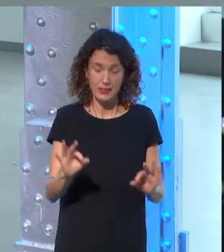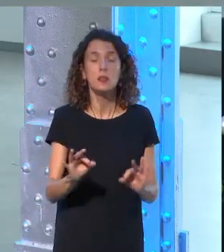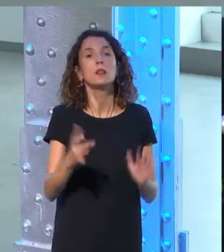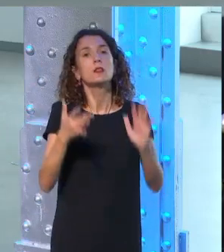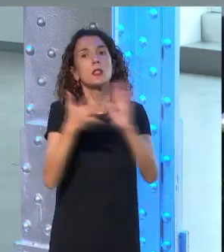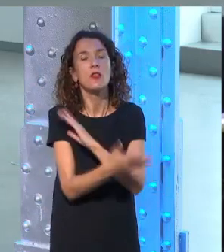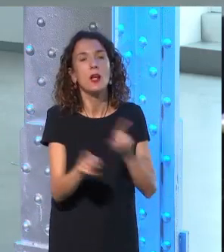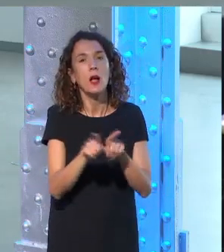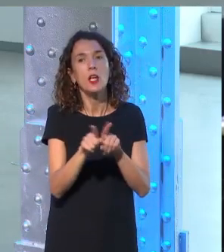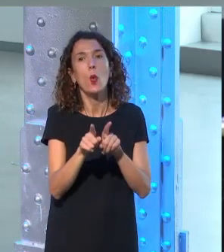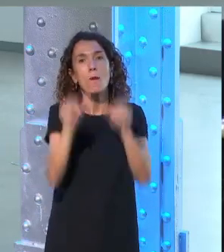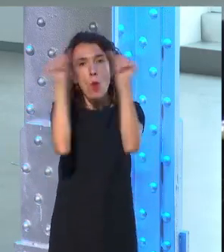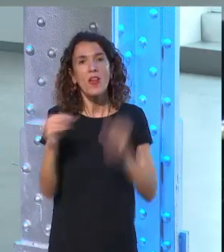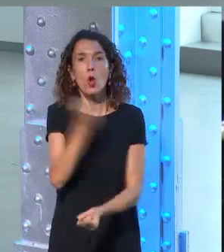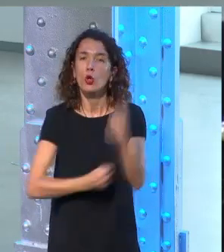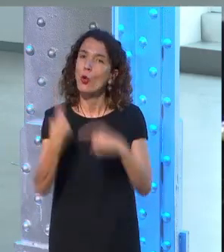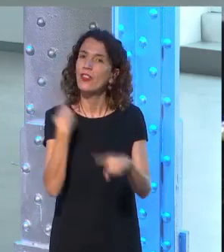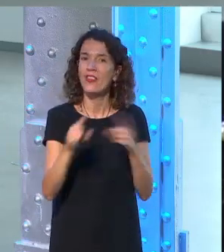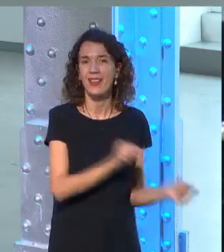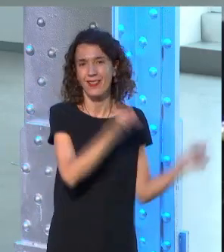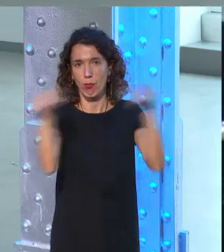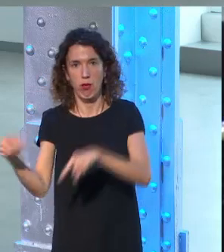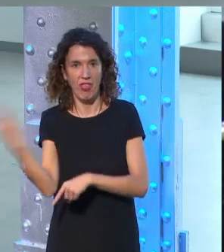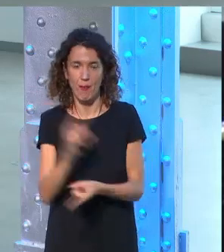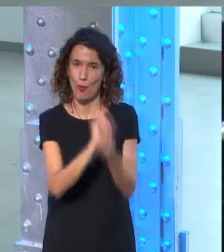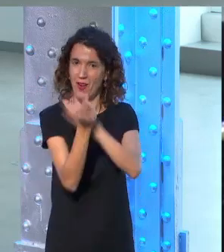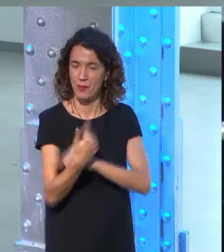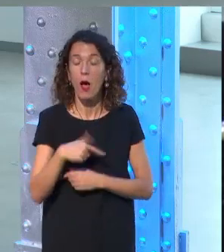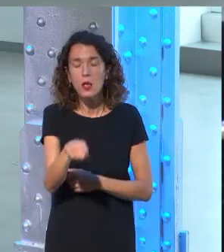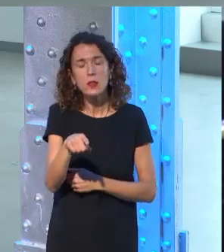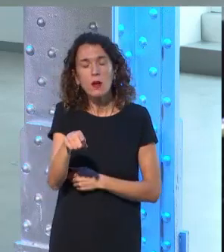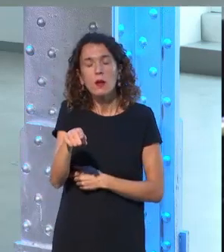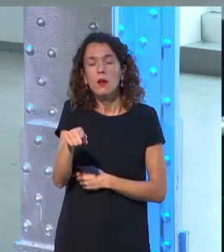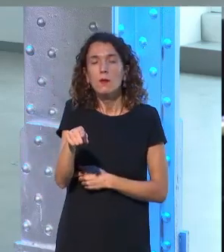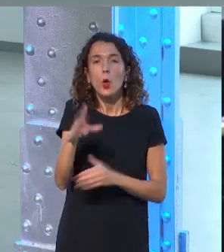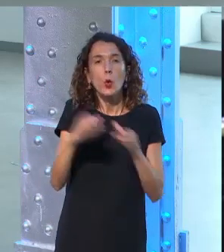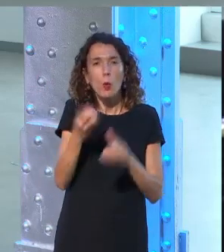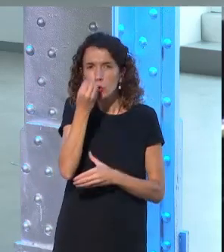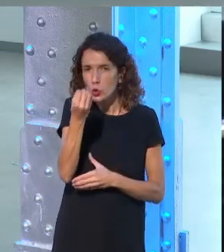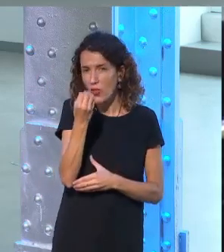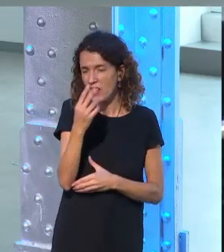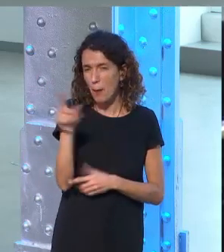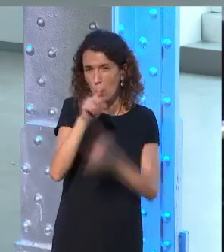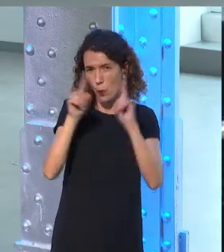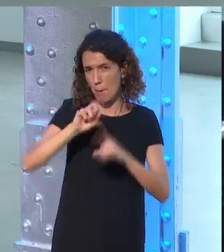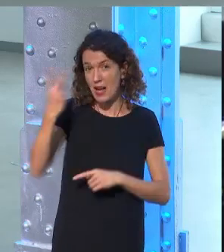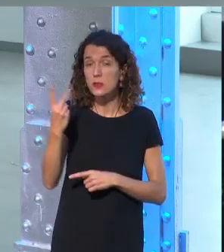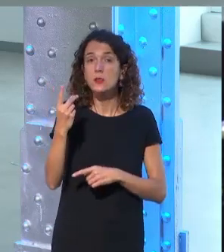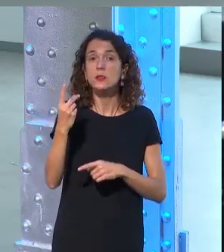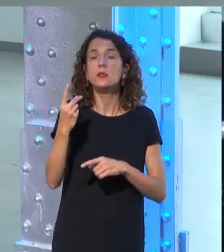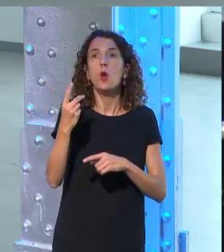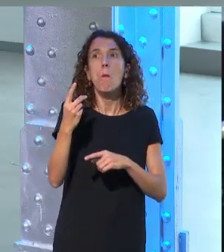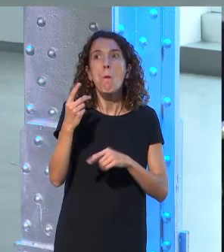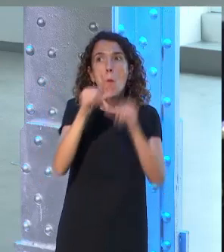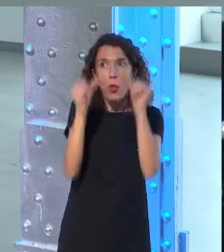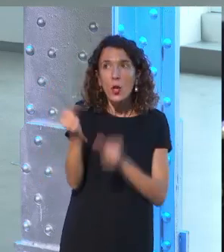mudar hacia otro modelo económico. Y esta es una de las cuestiones que más preocupan al Partido Socialista, ¿no? ¿Hacia qué modelo económico